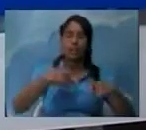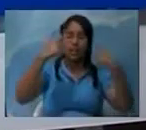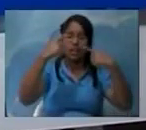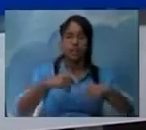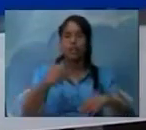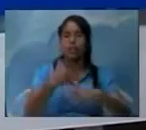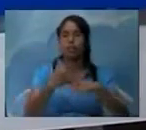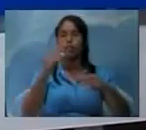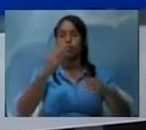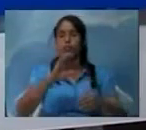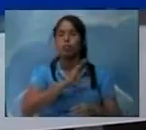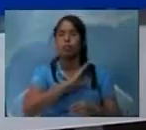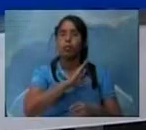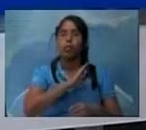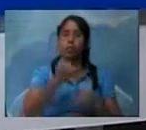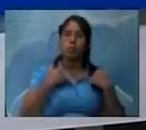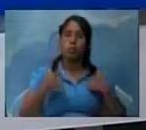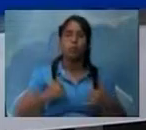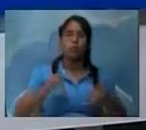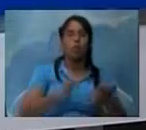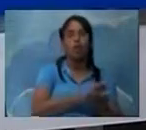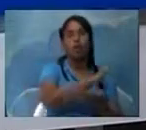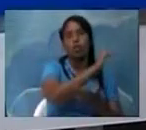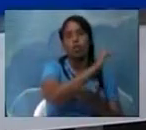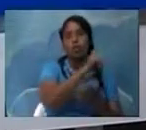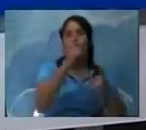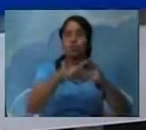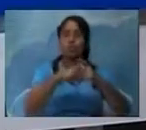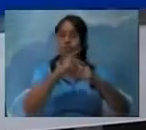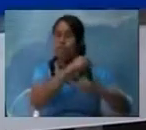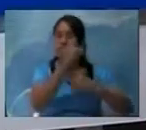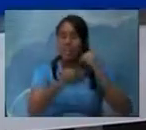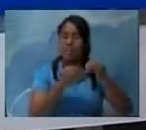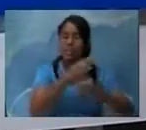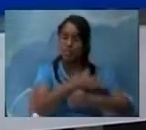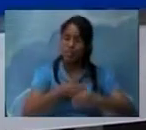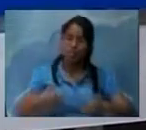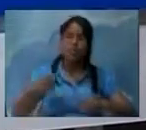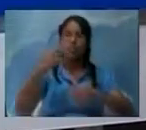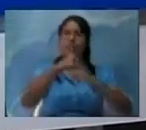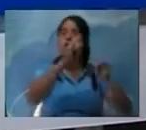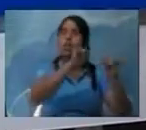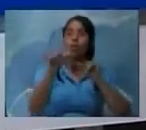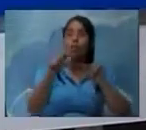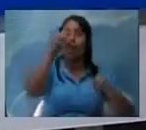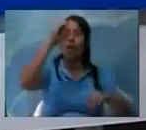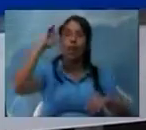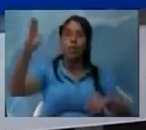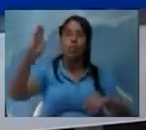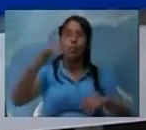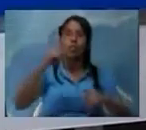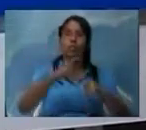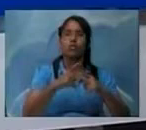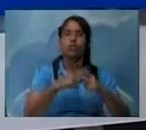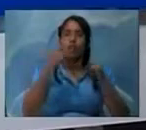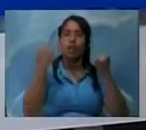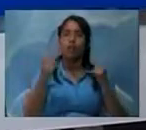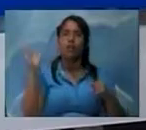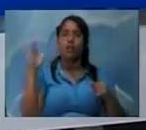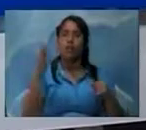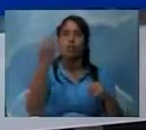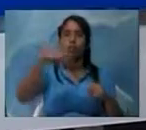la gloria que le pertenece a Dios y quiso hacerse igual a Dios. Ahora viene un